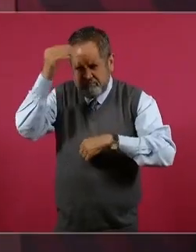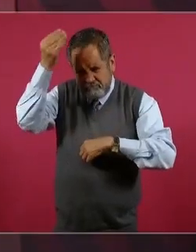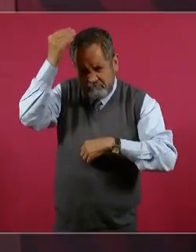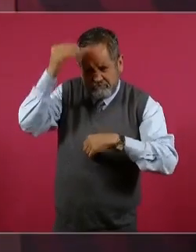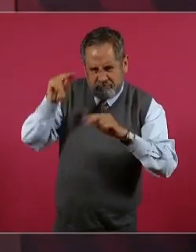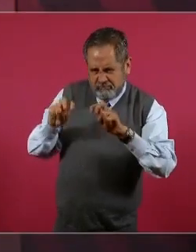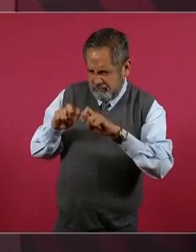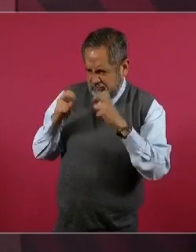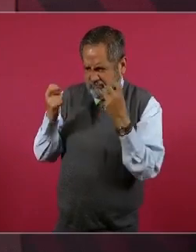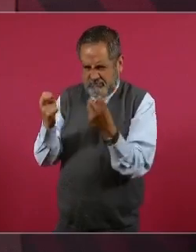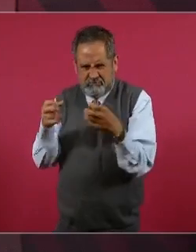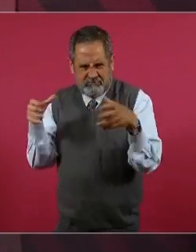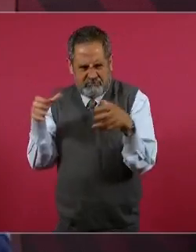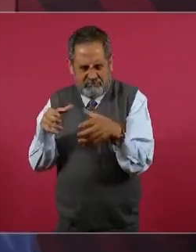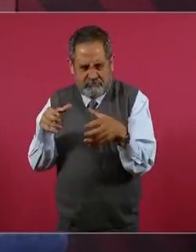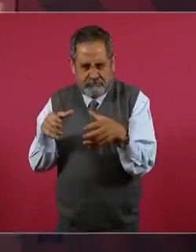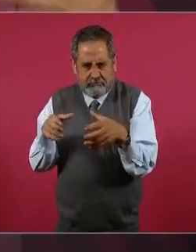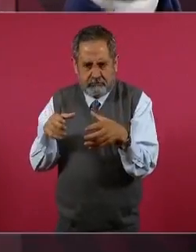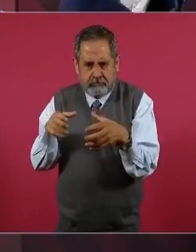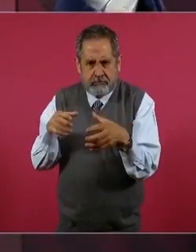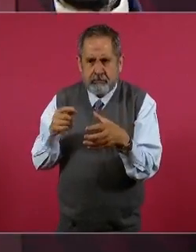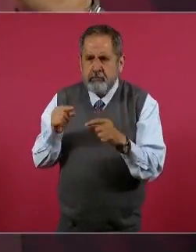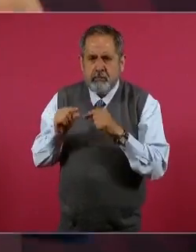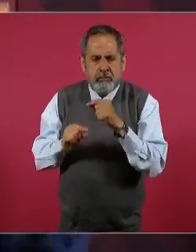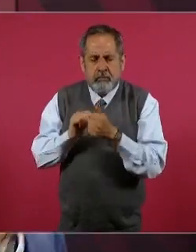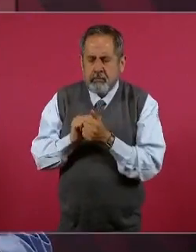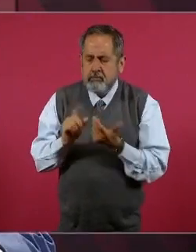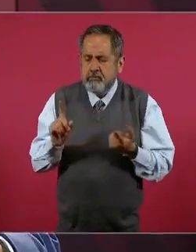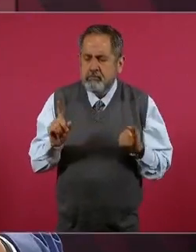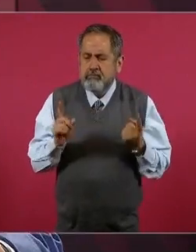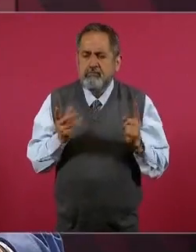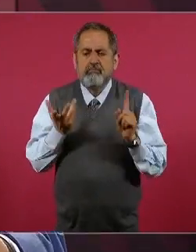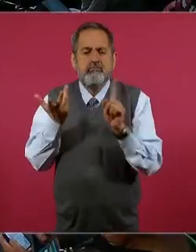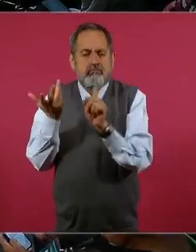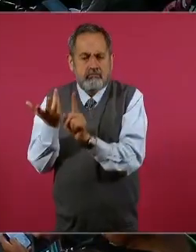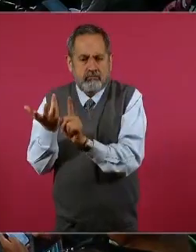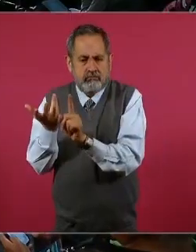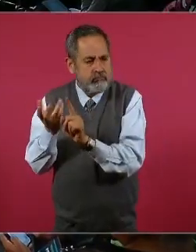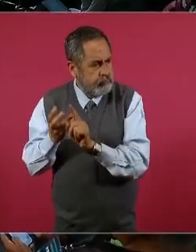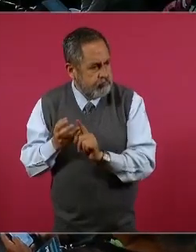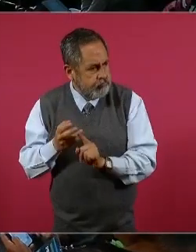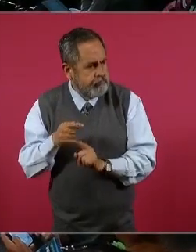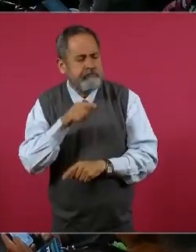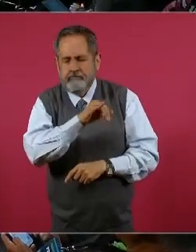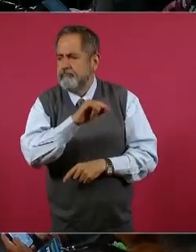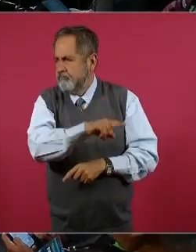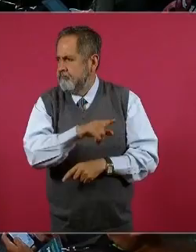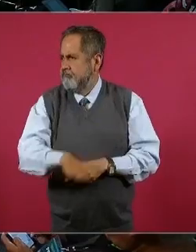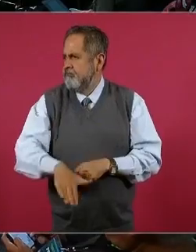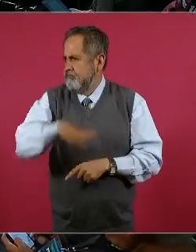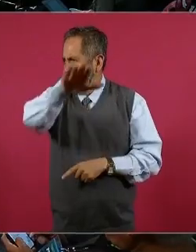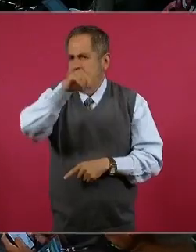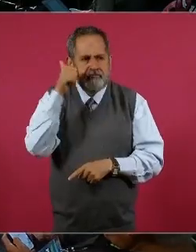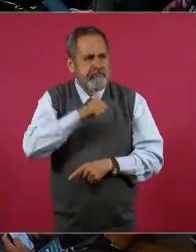tatamandones, y tienen todo el respeto de su pueblo.